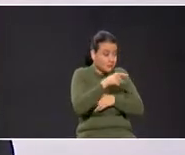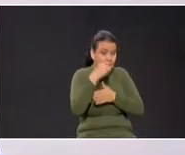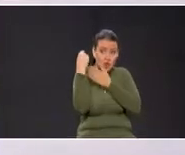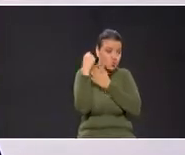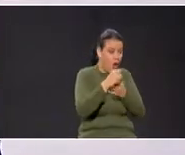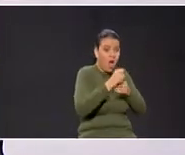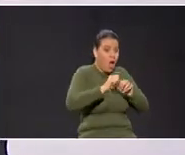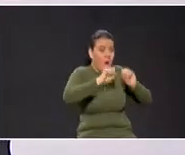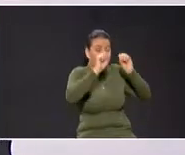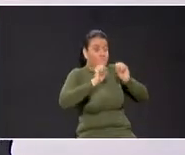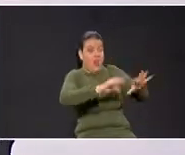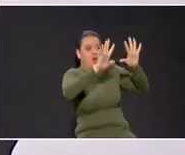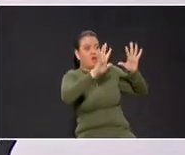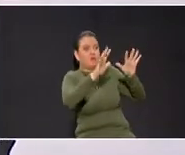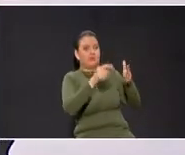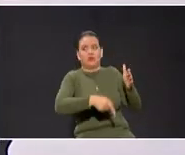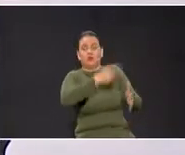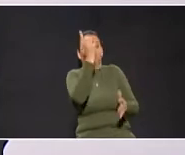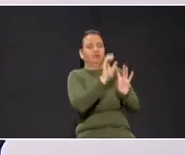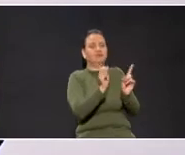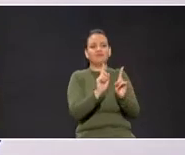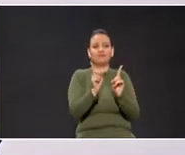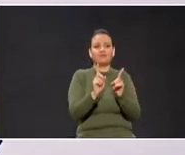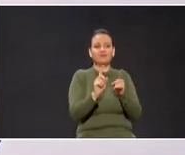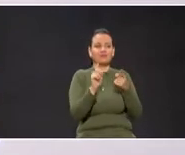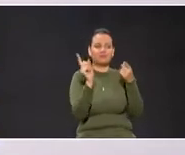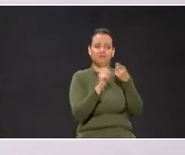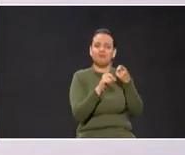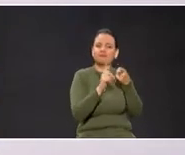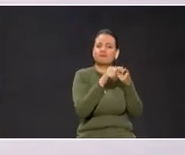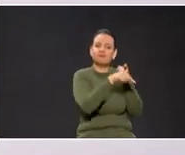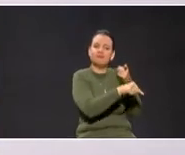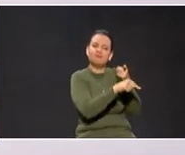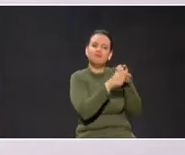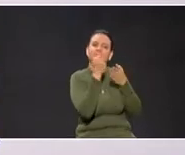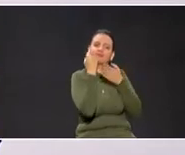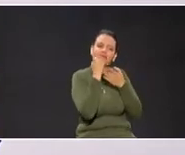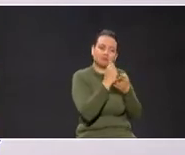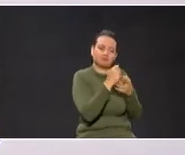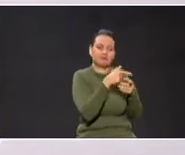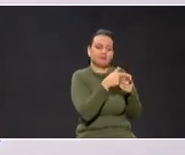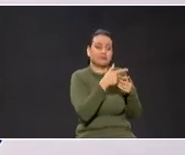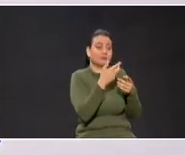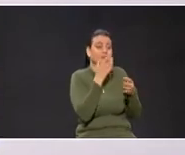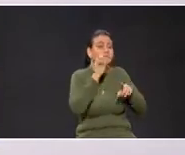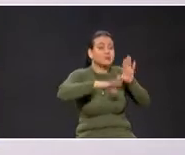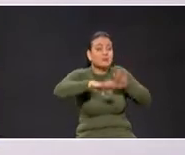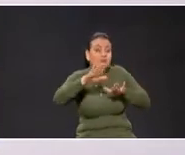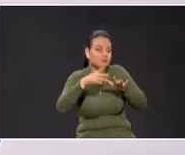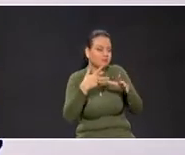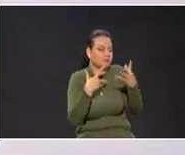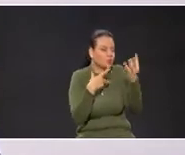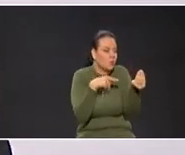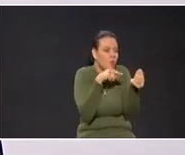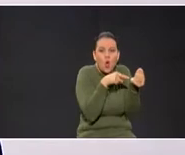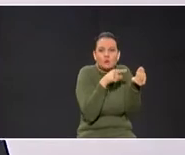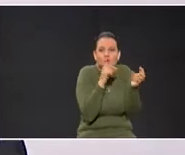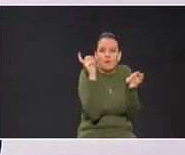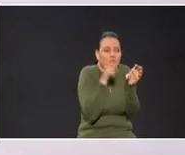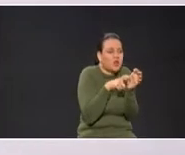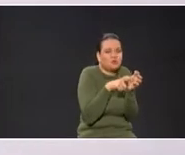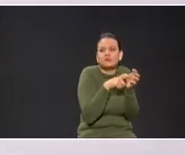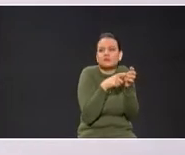si hay varias acciones importantes que hay que tomar primero hay que liberarlos de esas estructuras criminales que los tienen como rentas cautivas a partir de la adicción y para